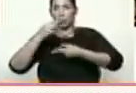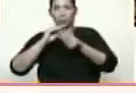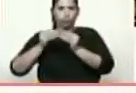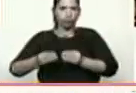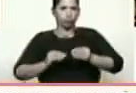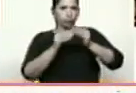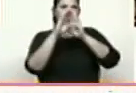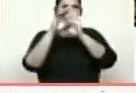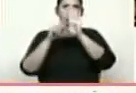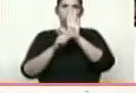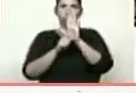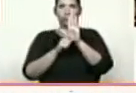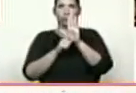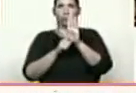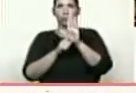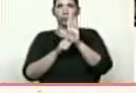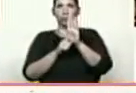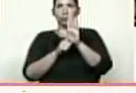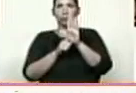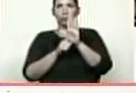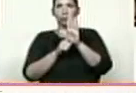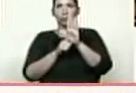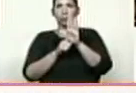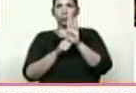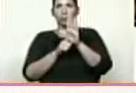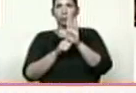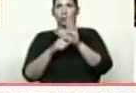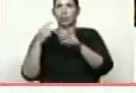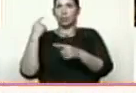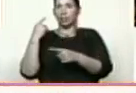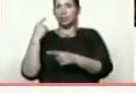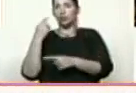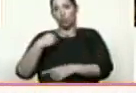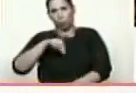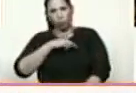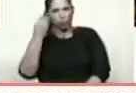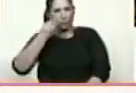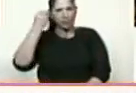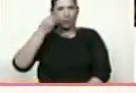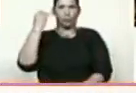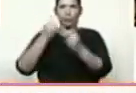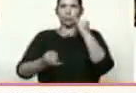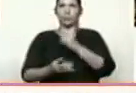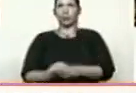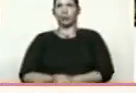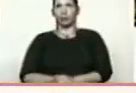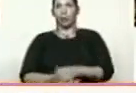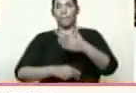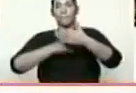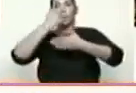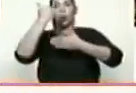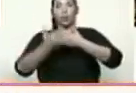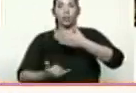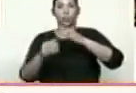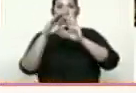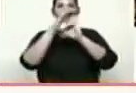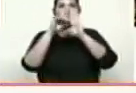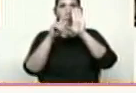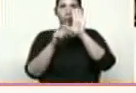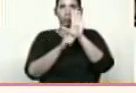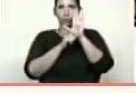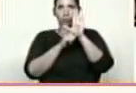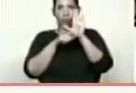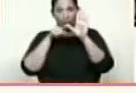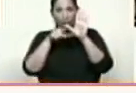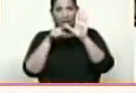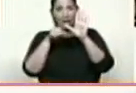Constitución, no era Constitución. Nosotros creíamos que habíamos terminado. Pero no, es un proyecto de Constitución. Y ese proyecto